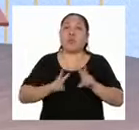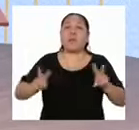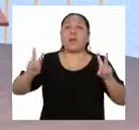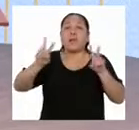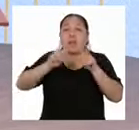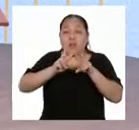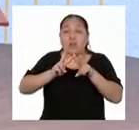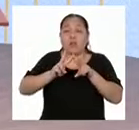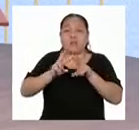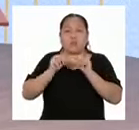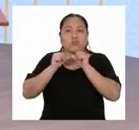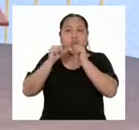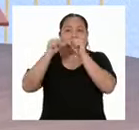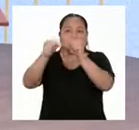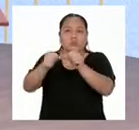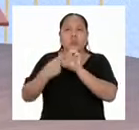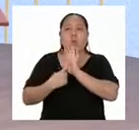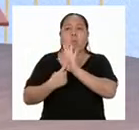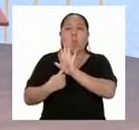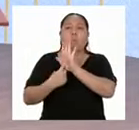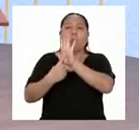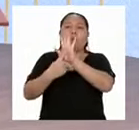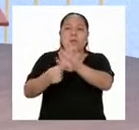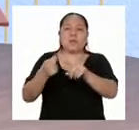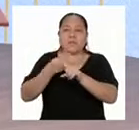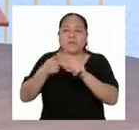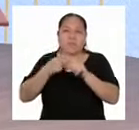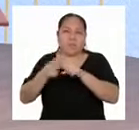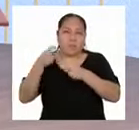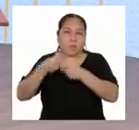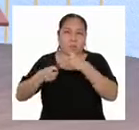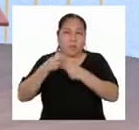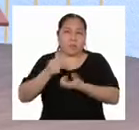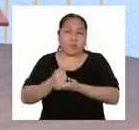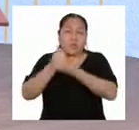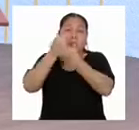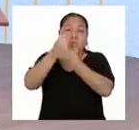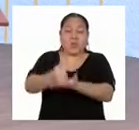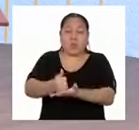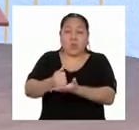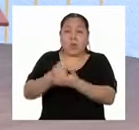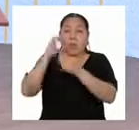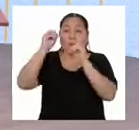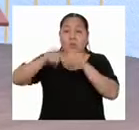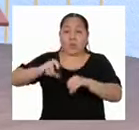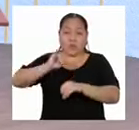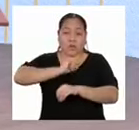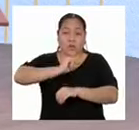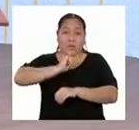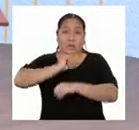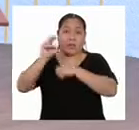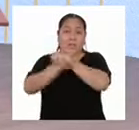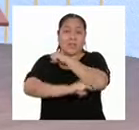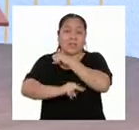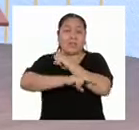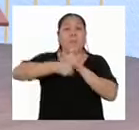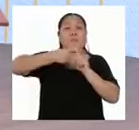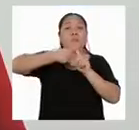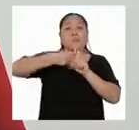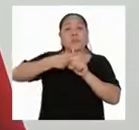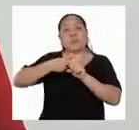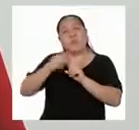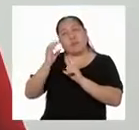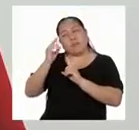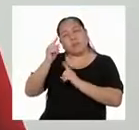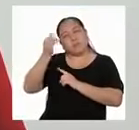son constantes y se manifiestan en diversas situaciones. Nos ayudan a formar una identidad nacional positiva y proyectada hacia el